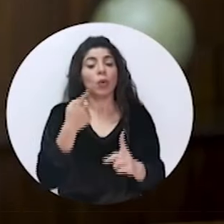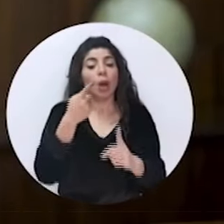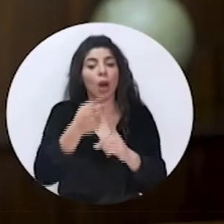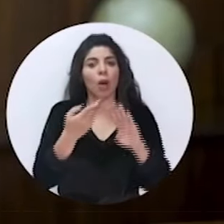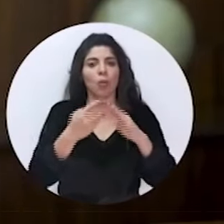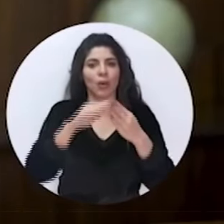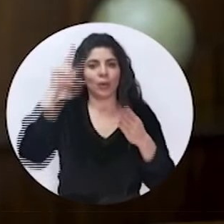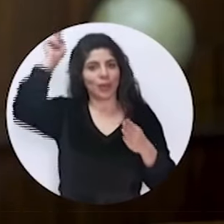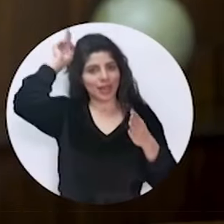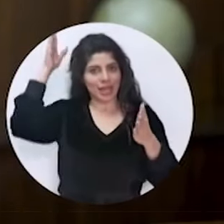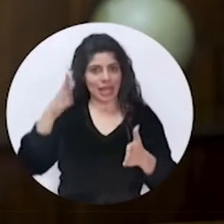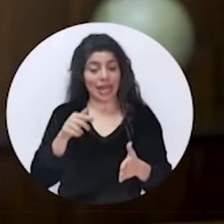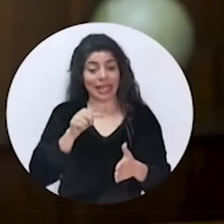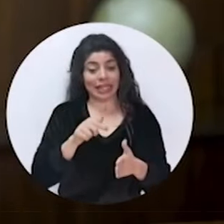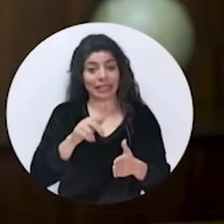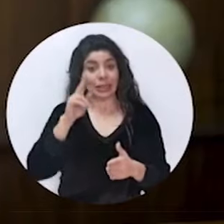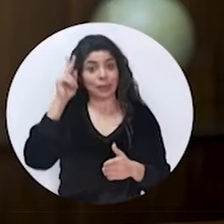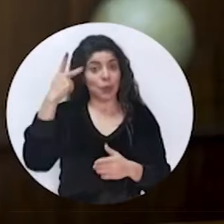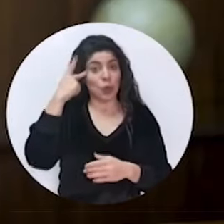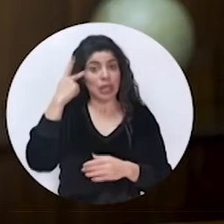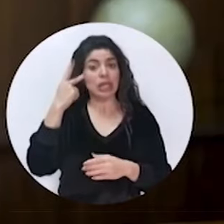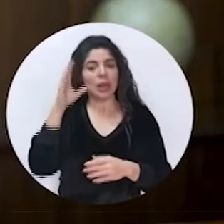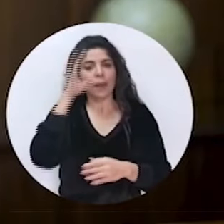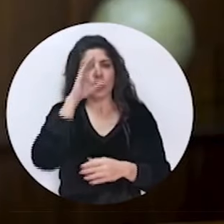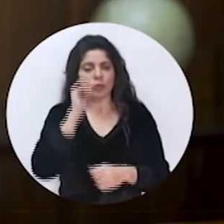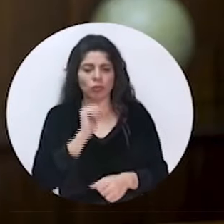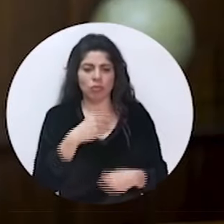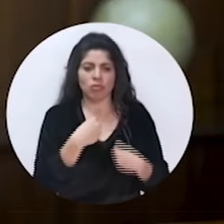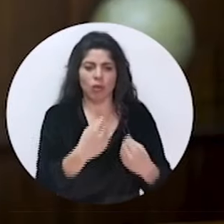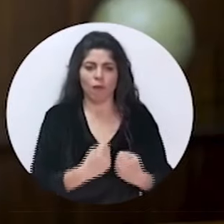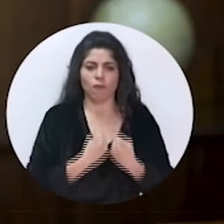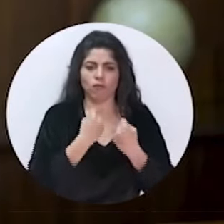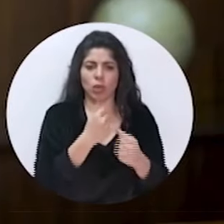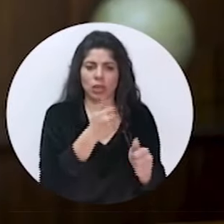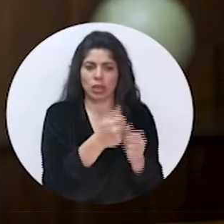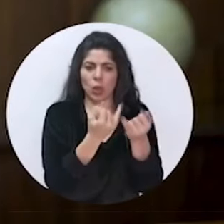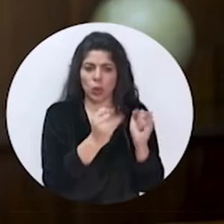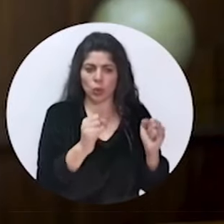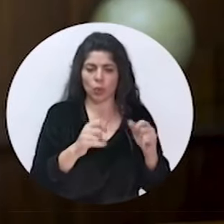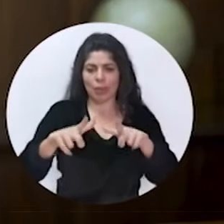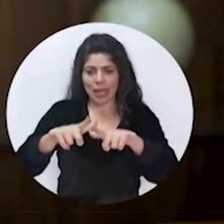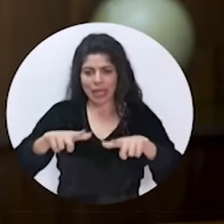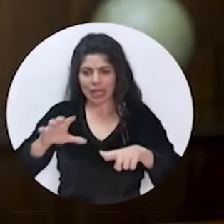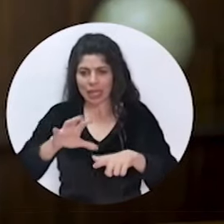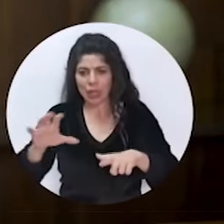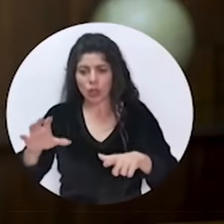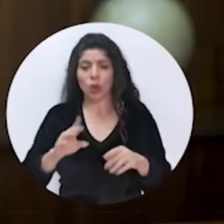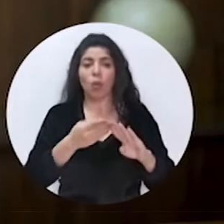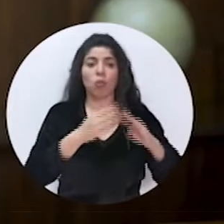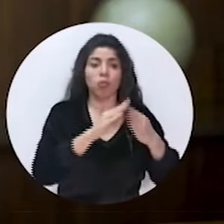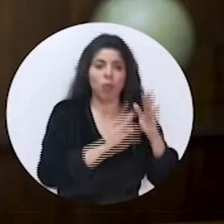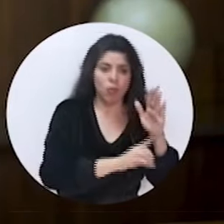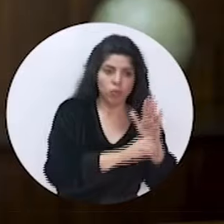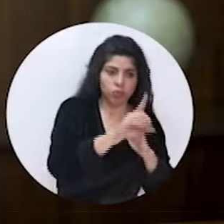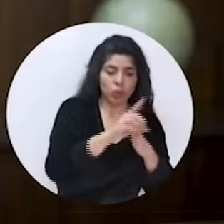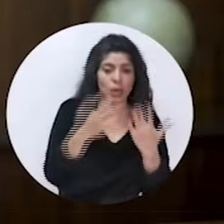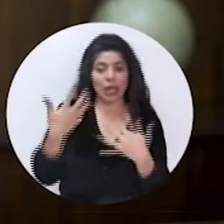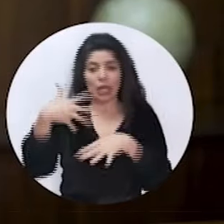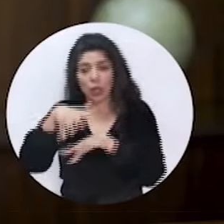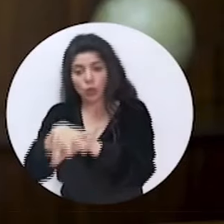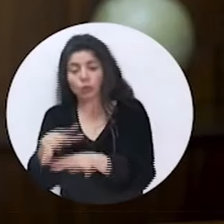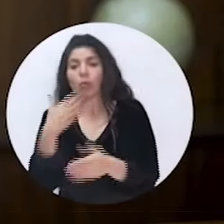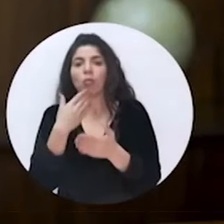de la política pública de los pueblos indígenas. Esta será una política que fortalezca la autonomía y la territorialidad, el desarrollo